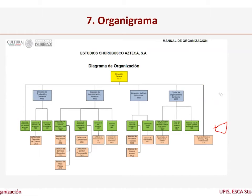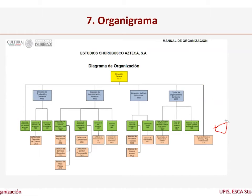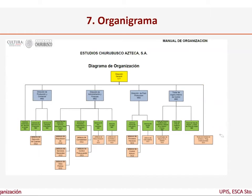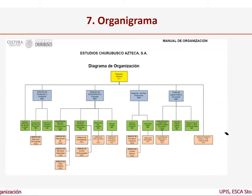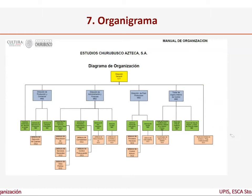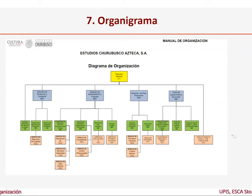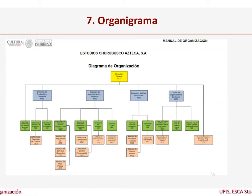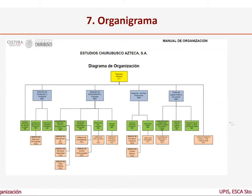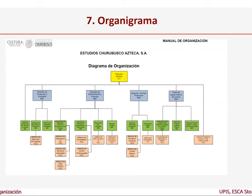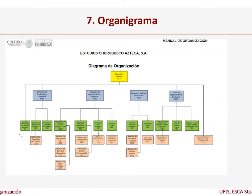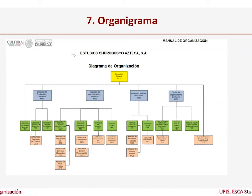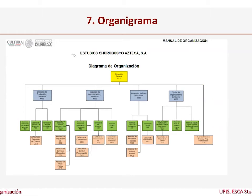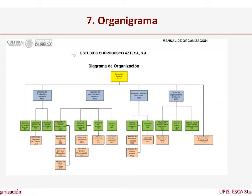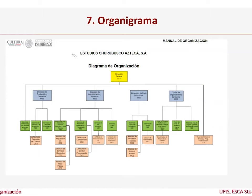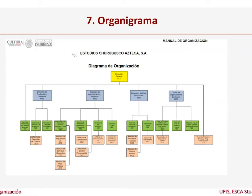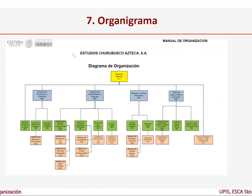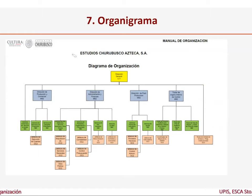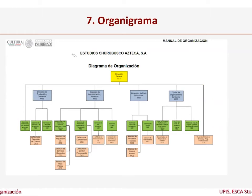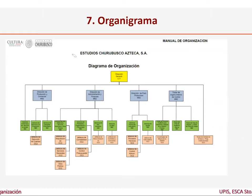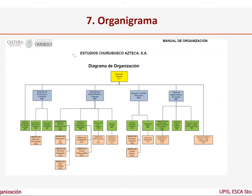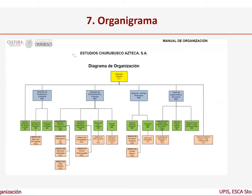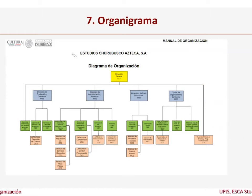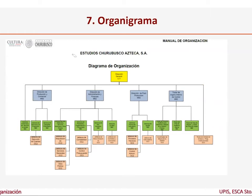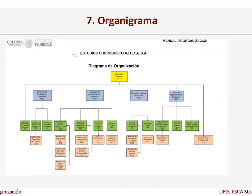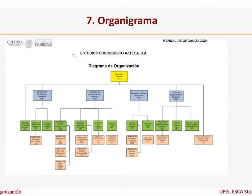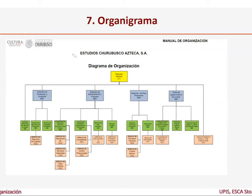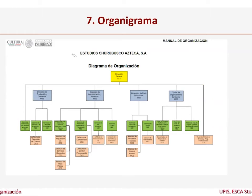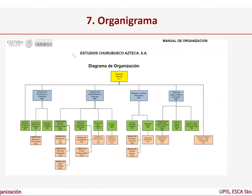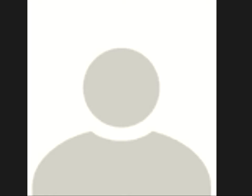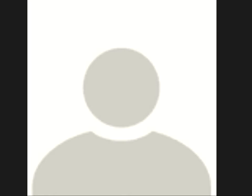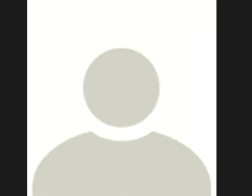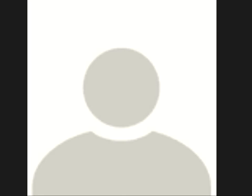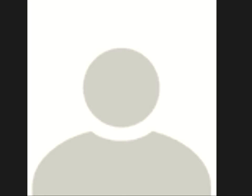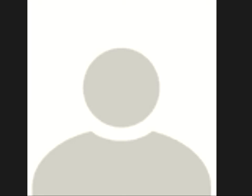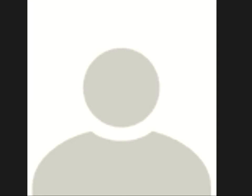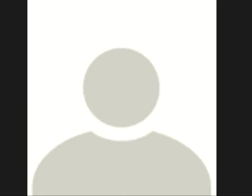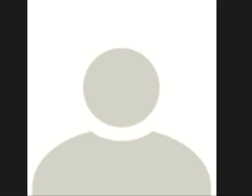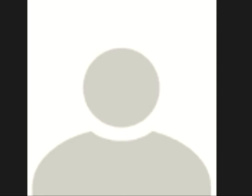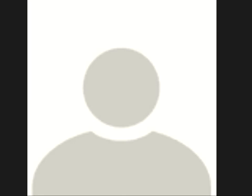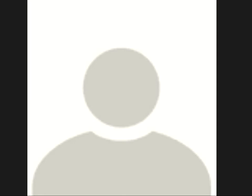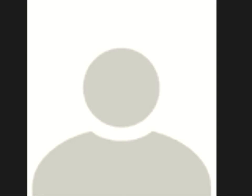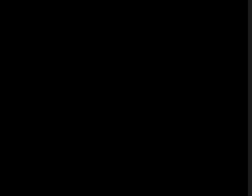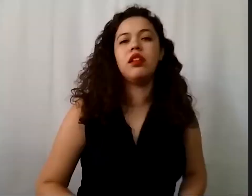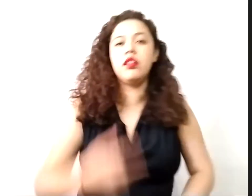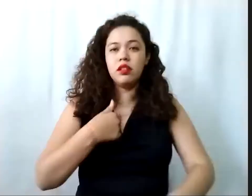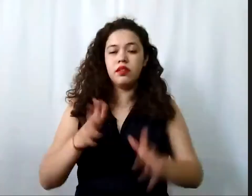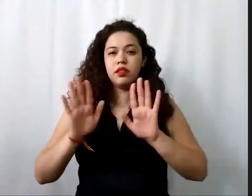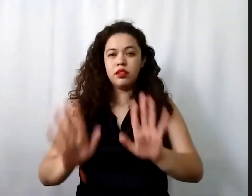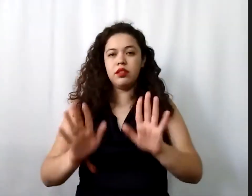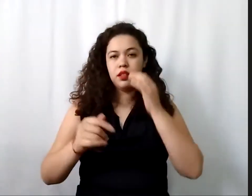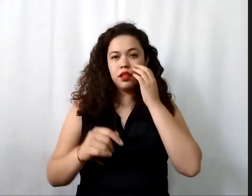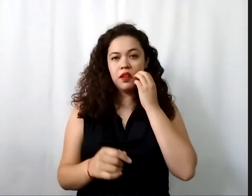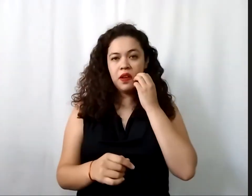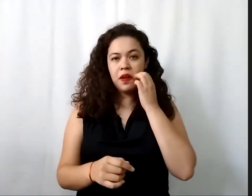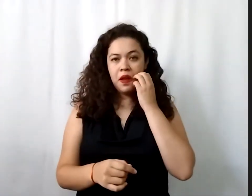Miren, para aquí tenemos el ejemplo. Voy a detenerlo para que puedas. Sí, gracias. Y Y creo ahorita, que Carlos sí, Carlos